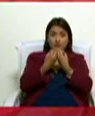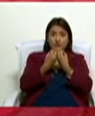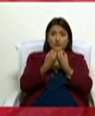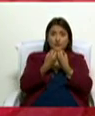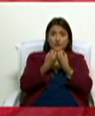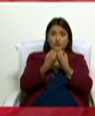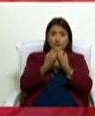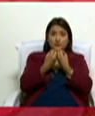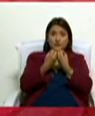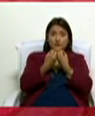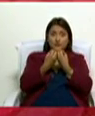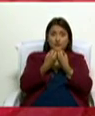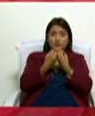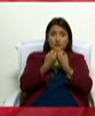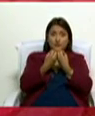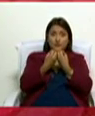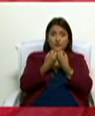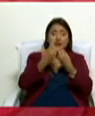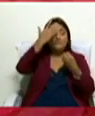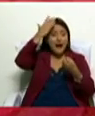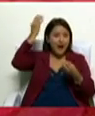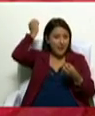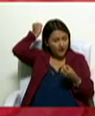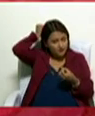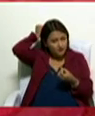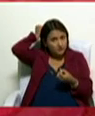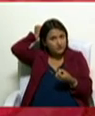oficina diplomática